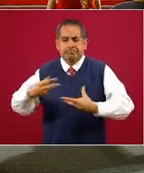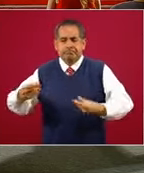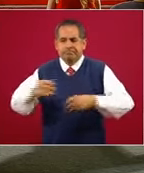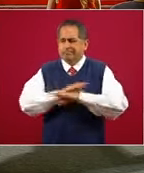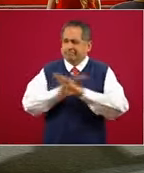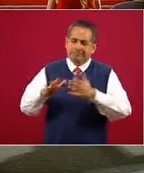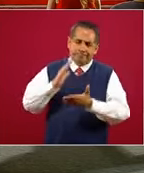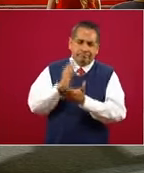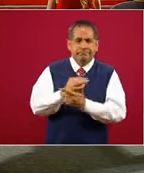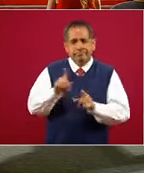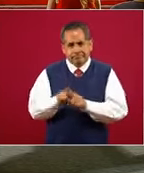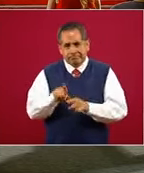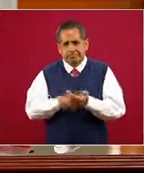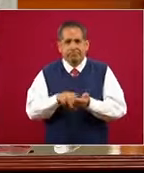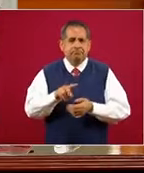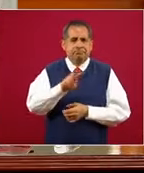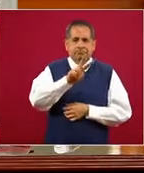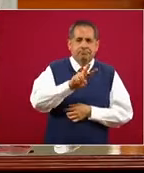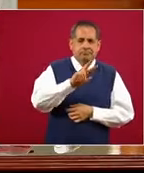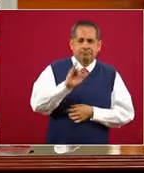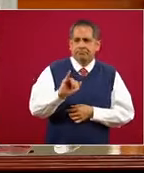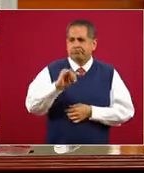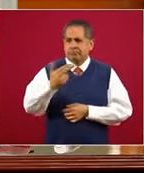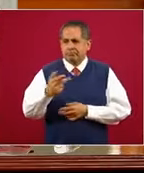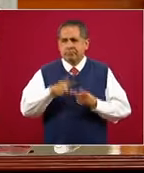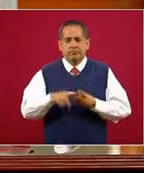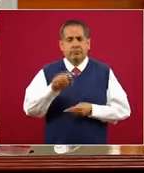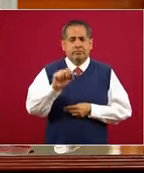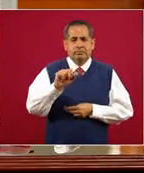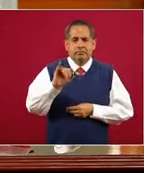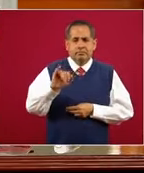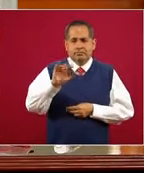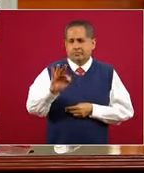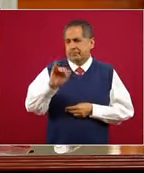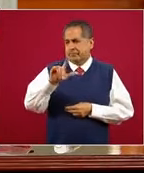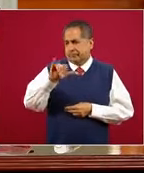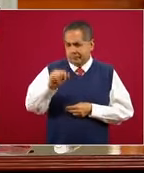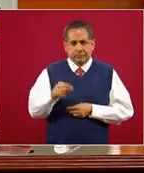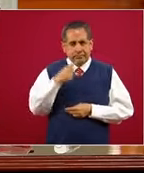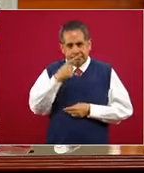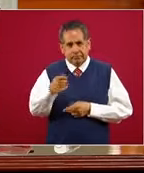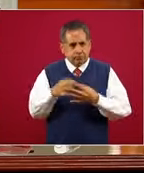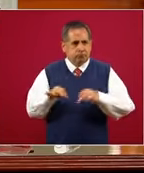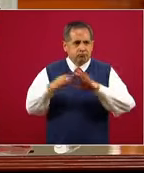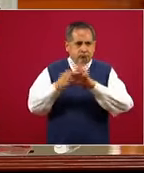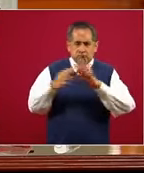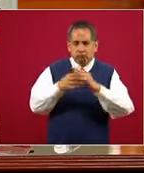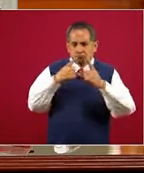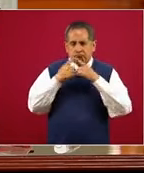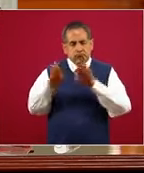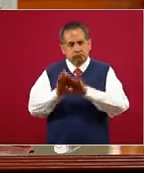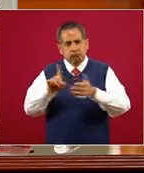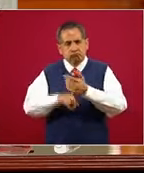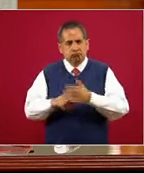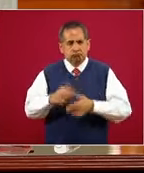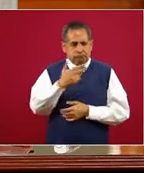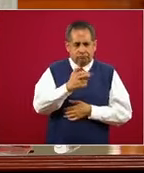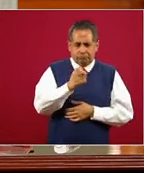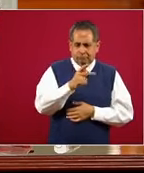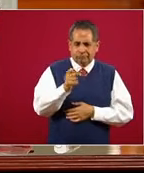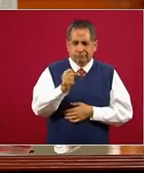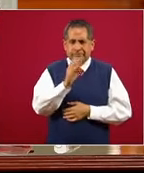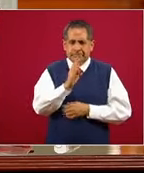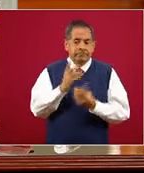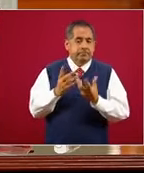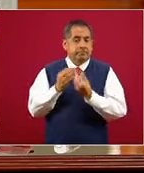incluyendo VIH y sífilis, entonces es importante que se tenga en mente junto con hepatitis B. Si